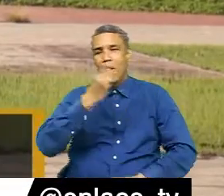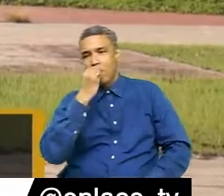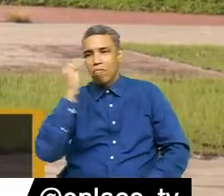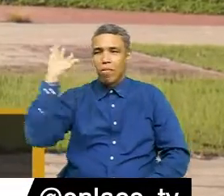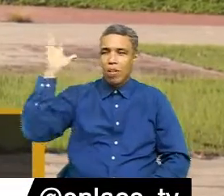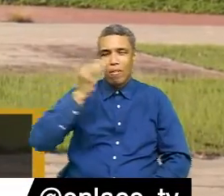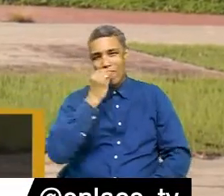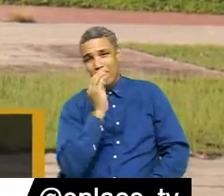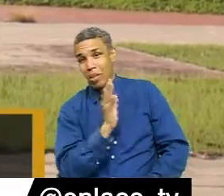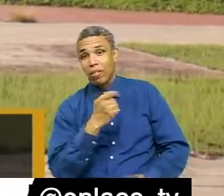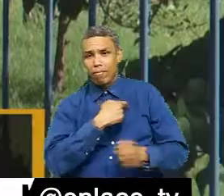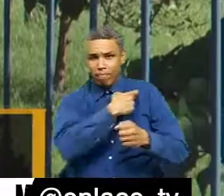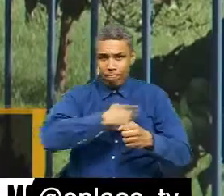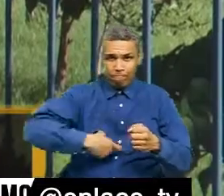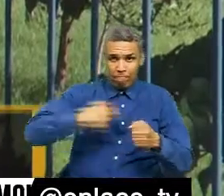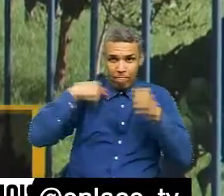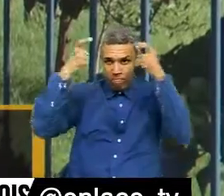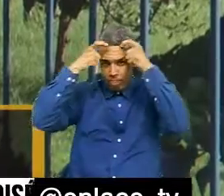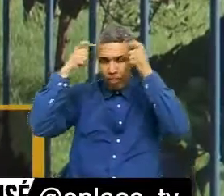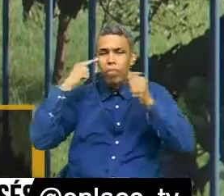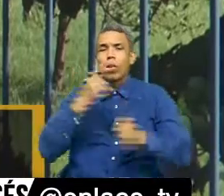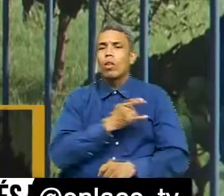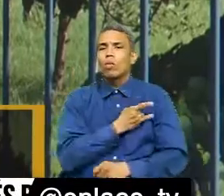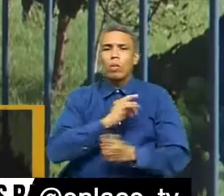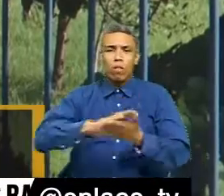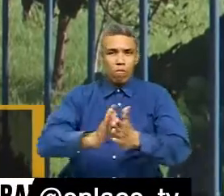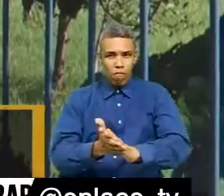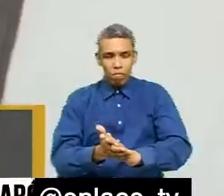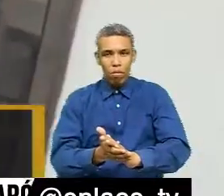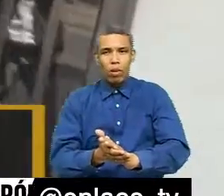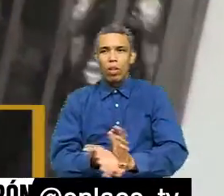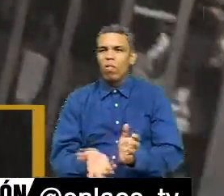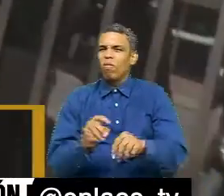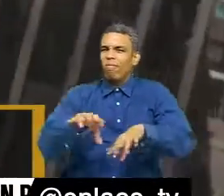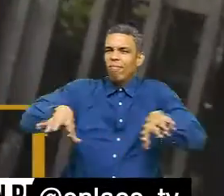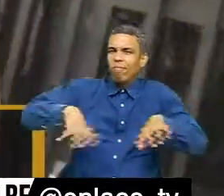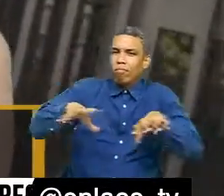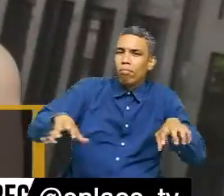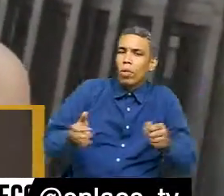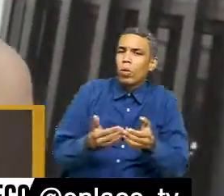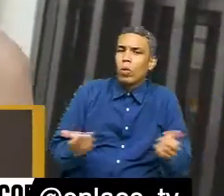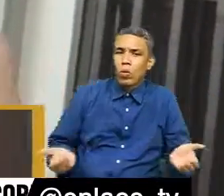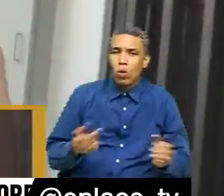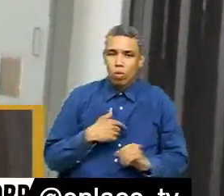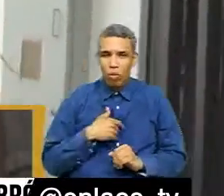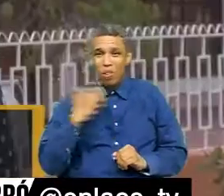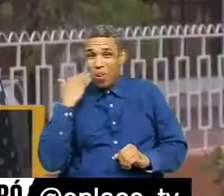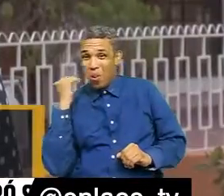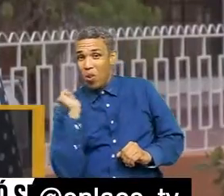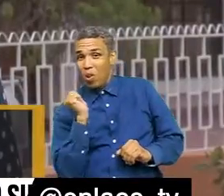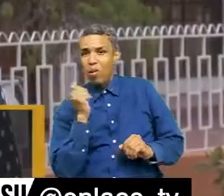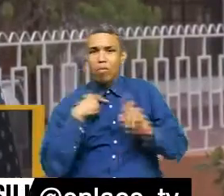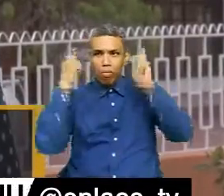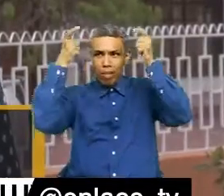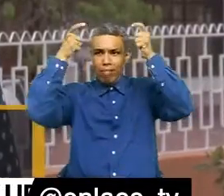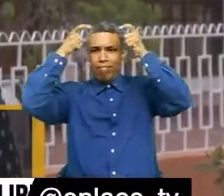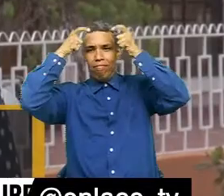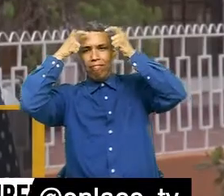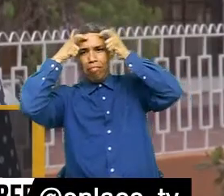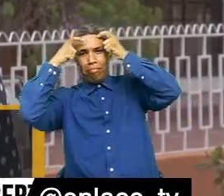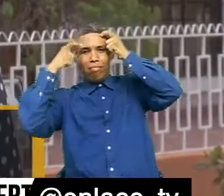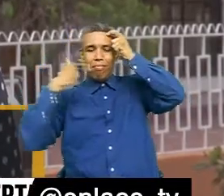conmemoración de los 29 años de la Universidad de La Paz, serán realizadas una serie de actividades, entre ellas el Reinado Mi Simpatía. Una de las